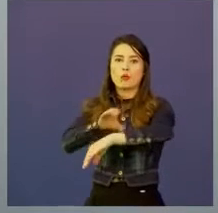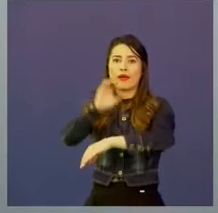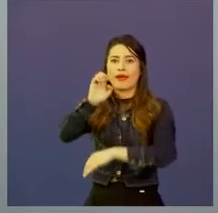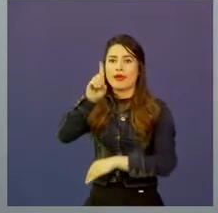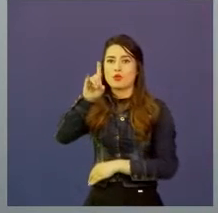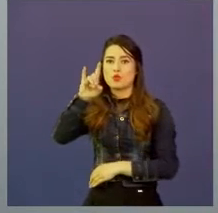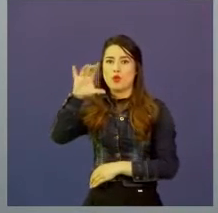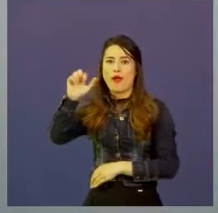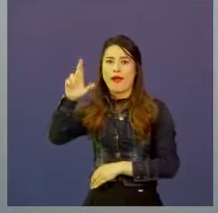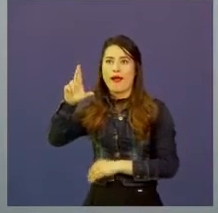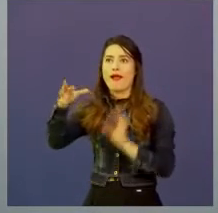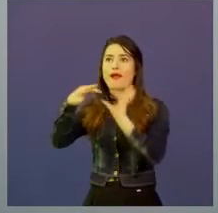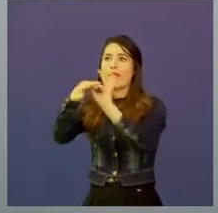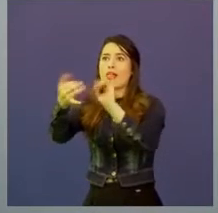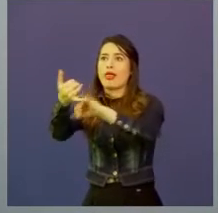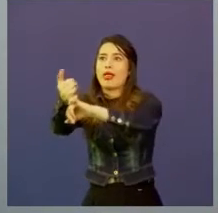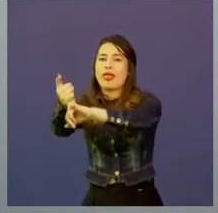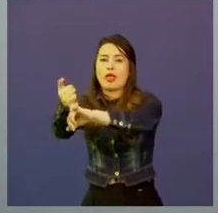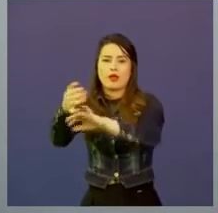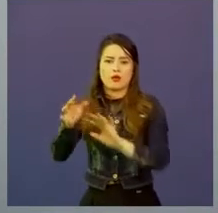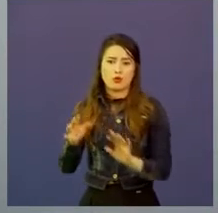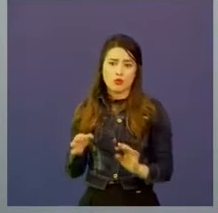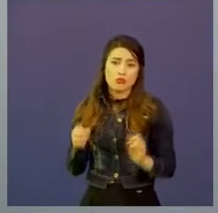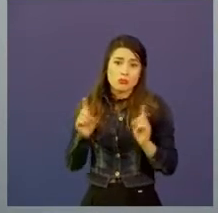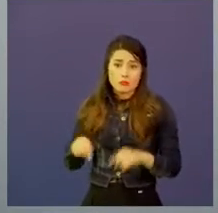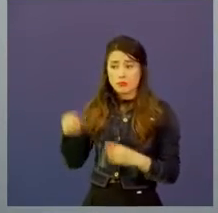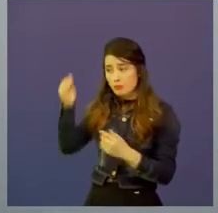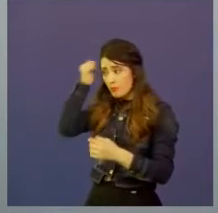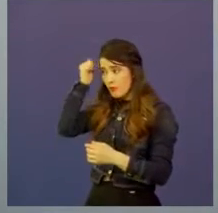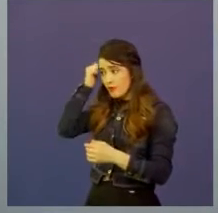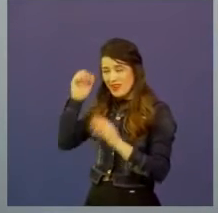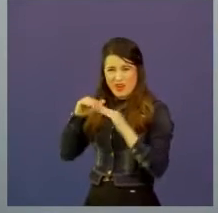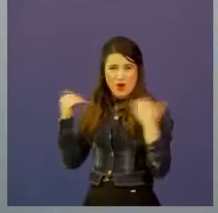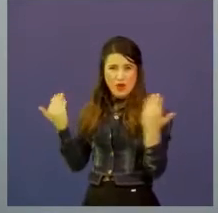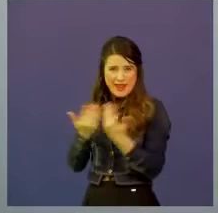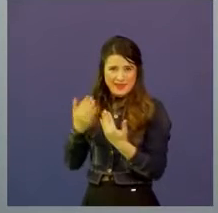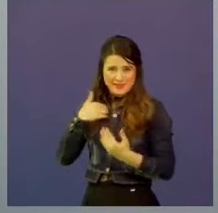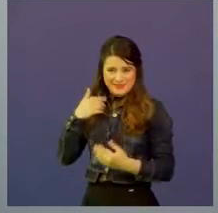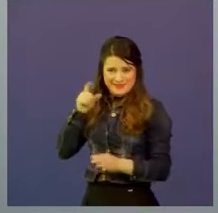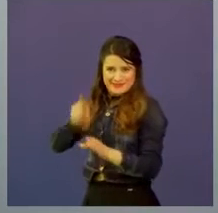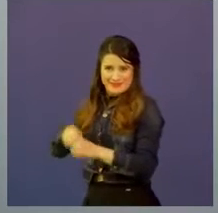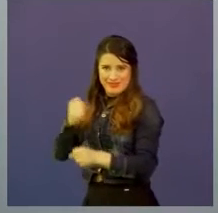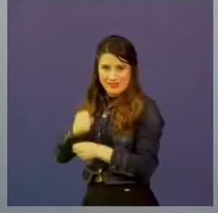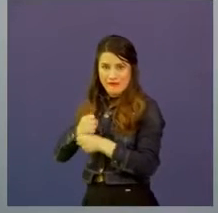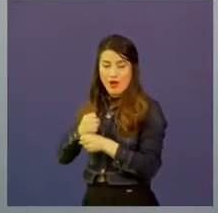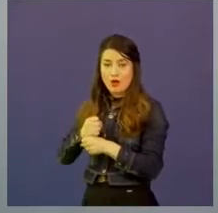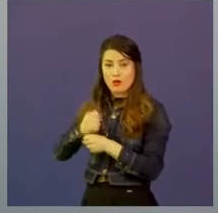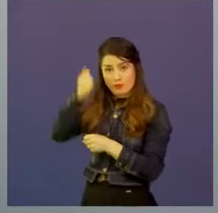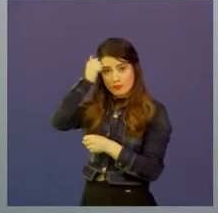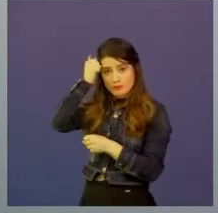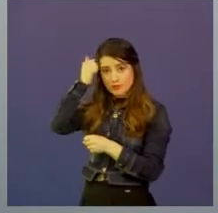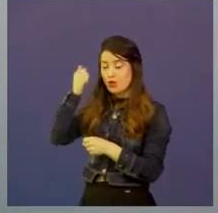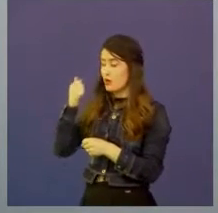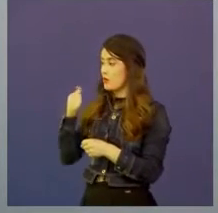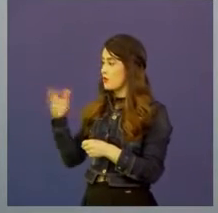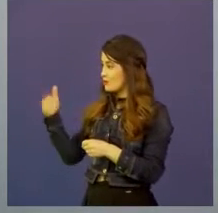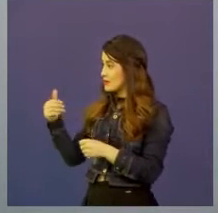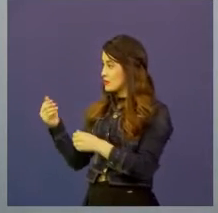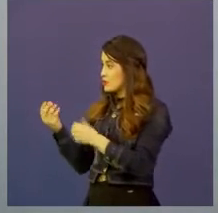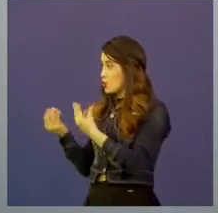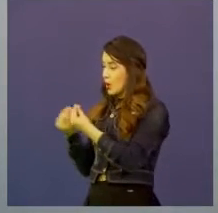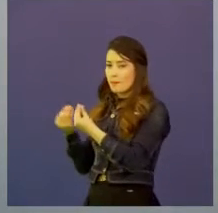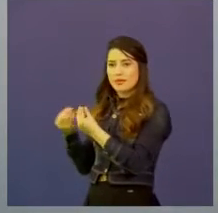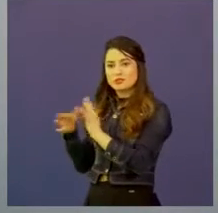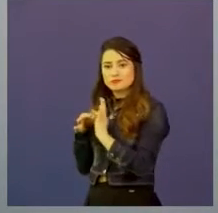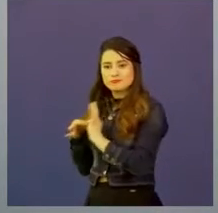no. Pueden acompañarse entre los docentes, entre ellos mismos. Yo sé, por la evaluación de necesidades que nosotros hicimos, el análisis de necesidades que nosotros